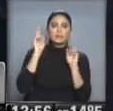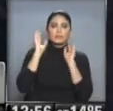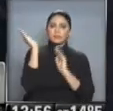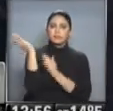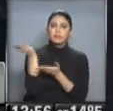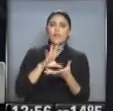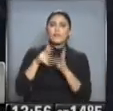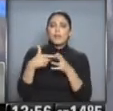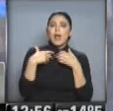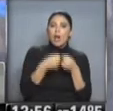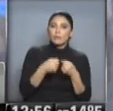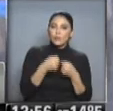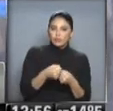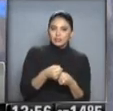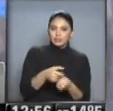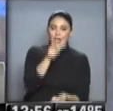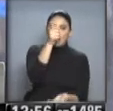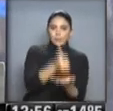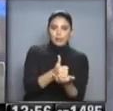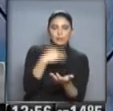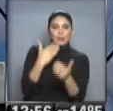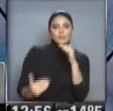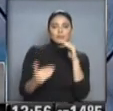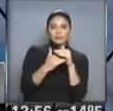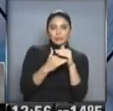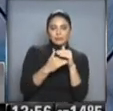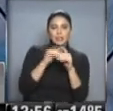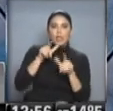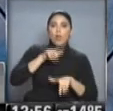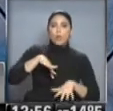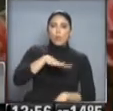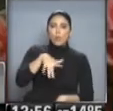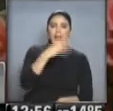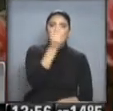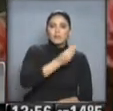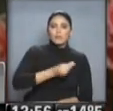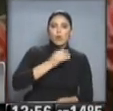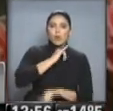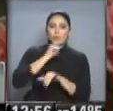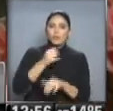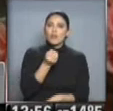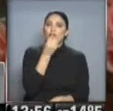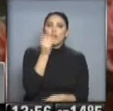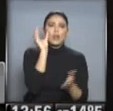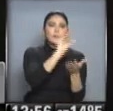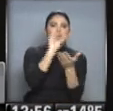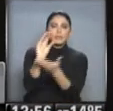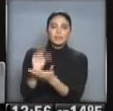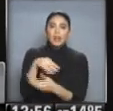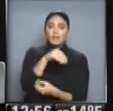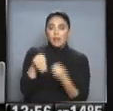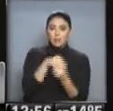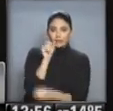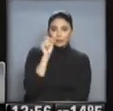llegar muestras de apoyo al padre de Sudáfrica y el lugar se llena de dibujos, mensajes y flores, la familia de